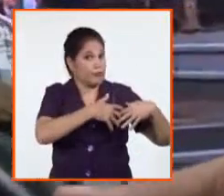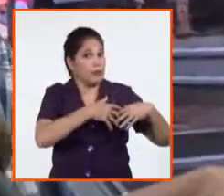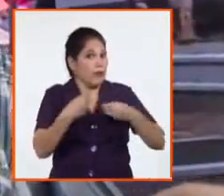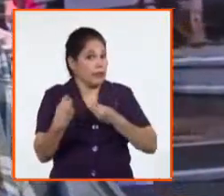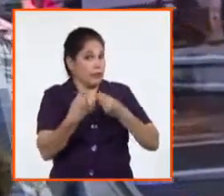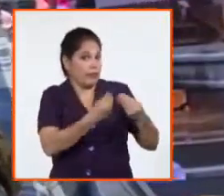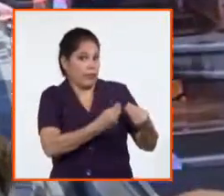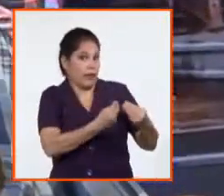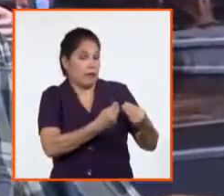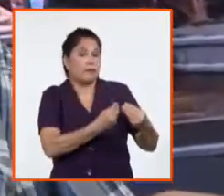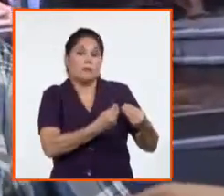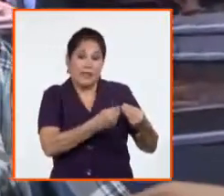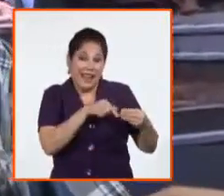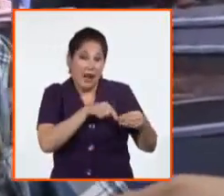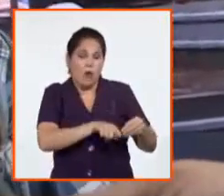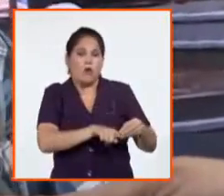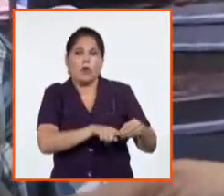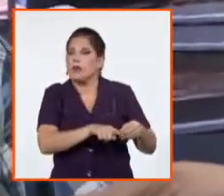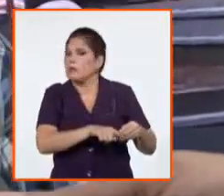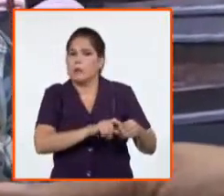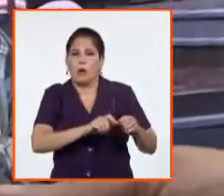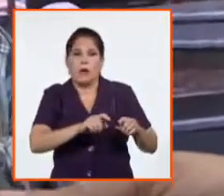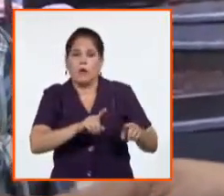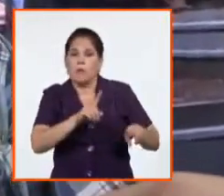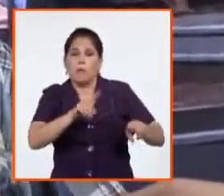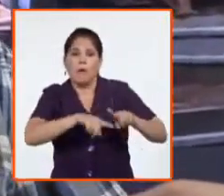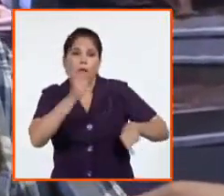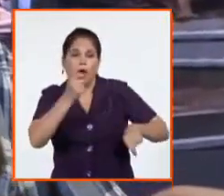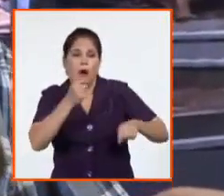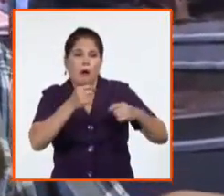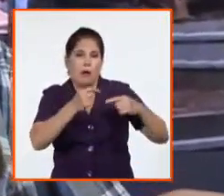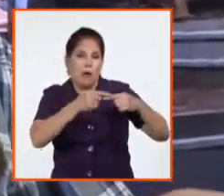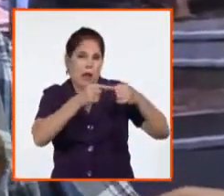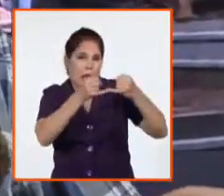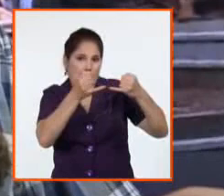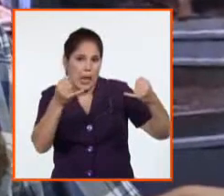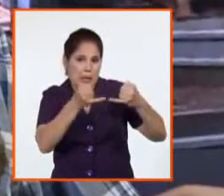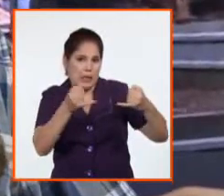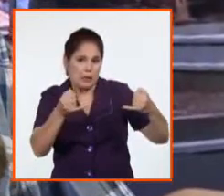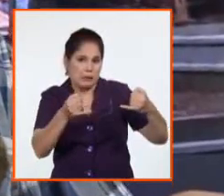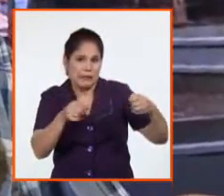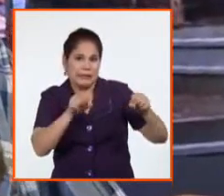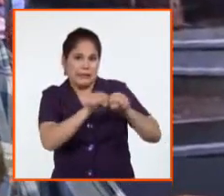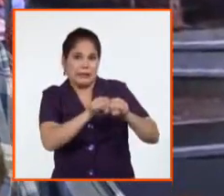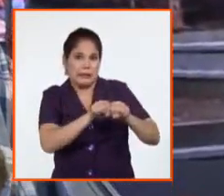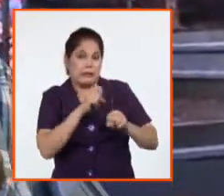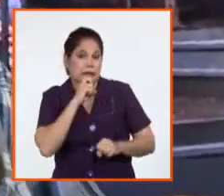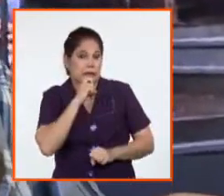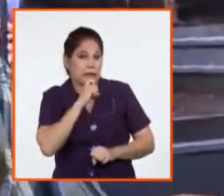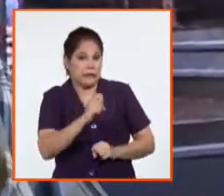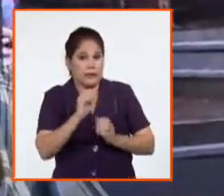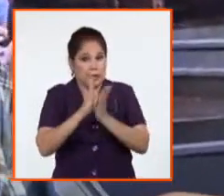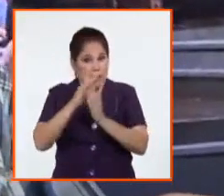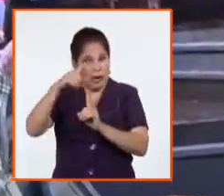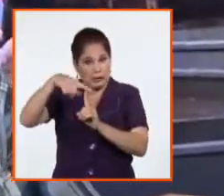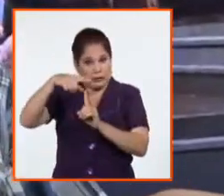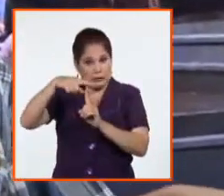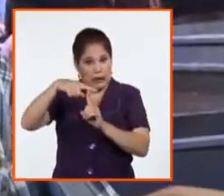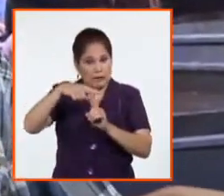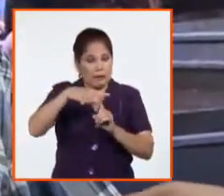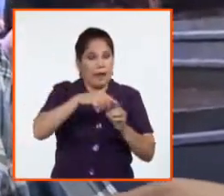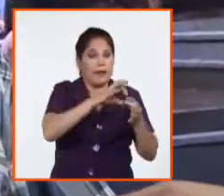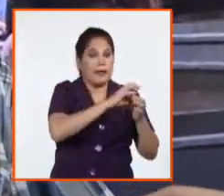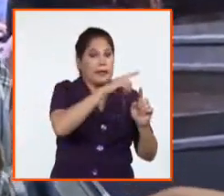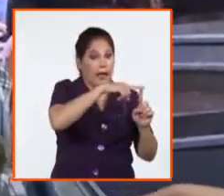y ocurrió una falla en las líneas, en los tres enlaces entre Matanzas y Guiteras, que son